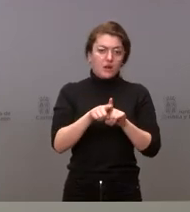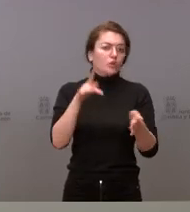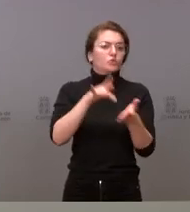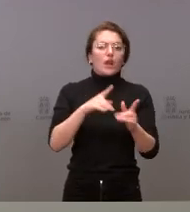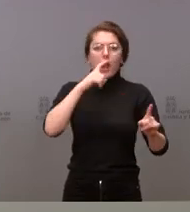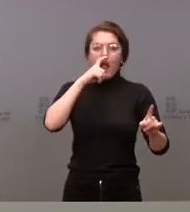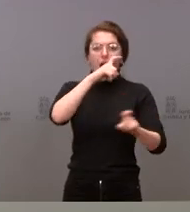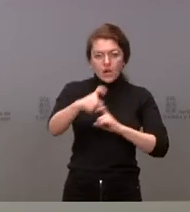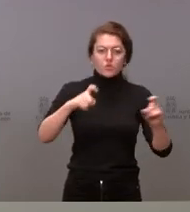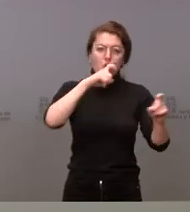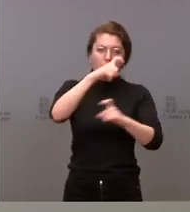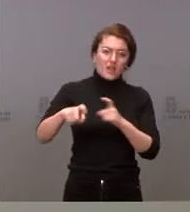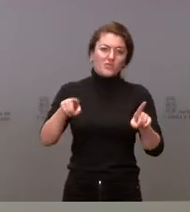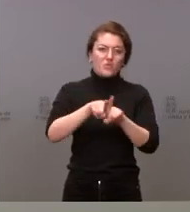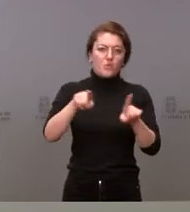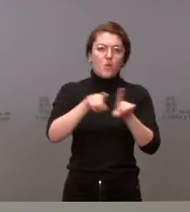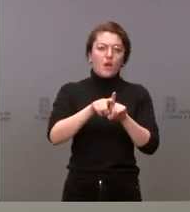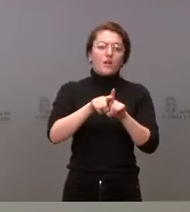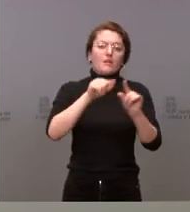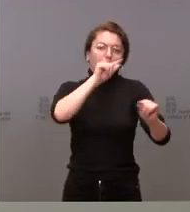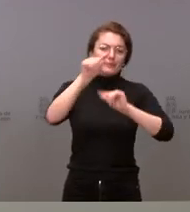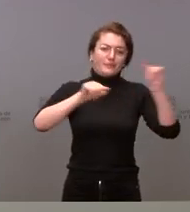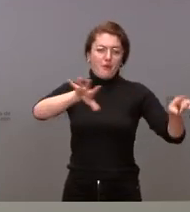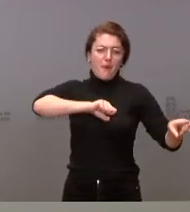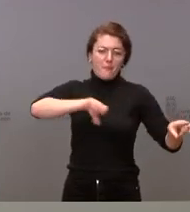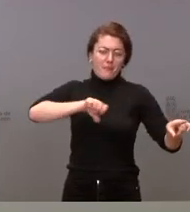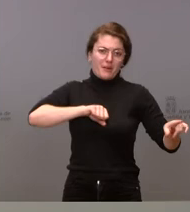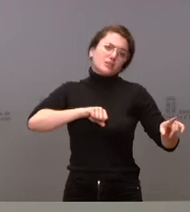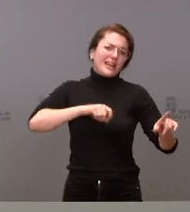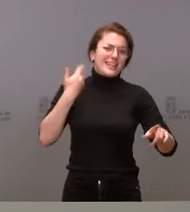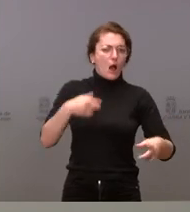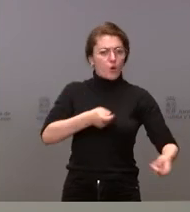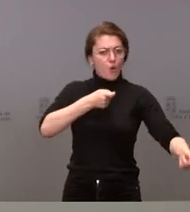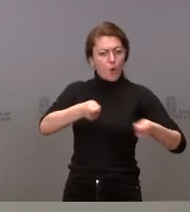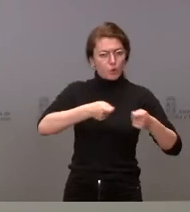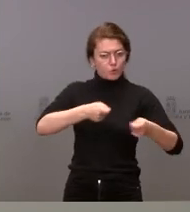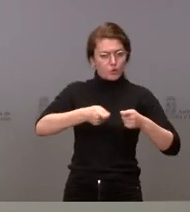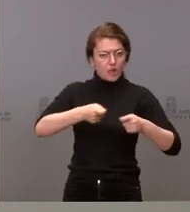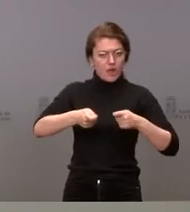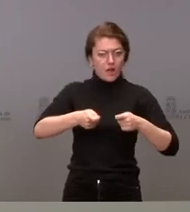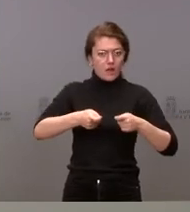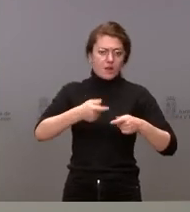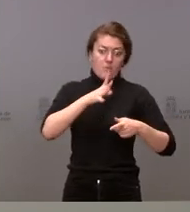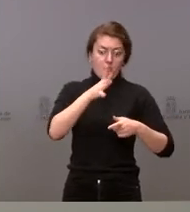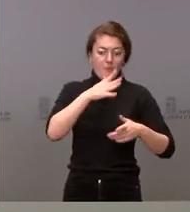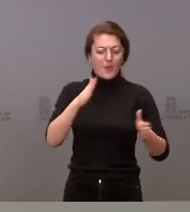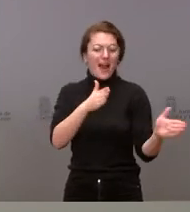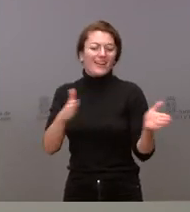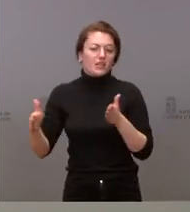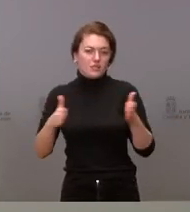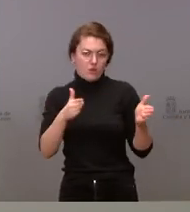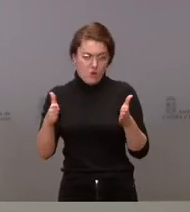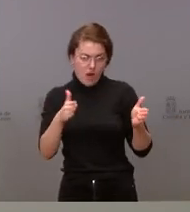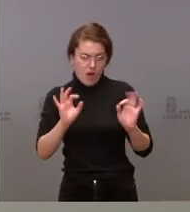menos podemos pasó más o menos no está perfectamente controlada y que tiene un carácter estacional y realmente ahora mismo coronavirus